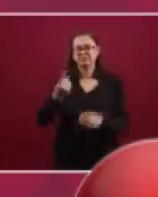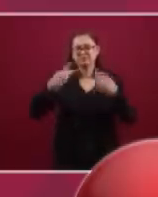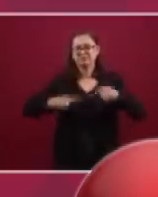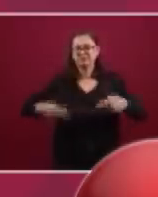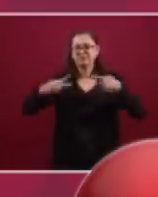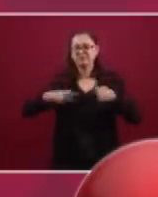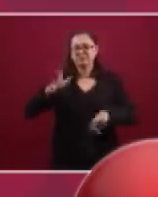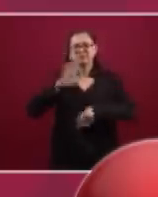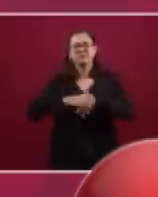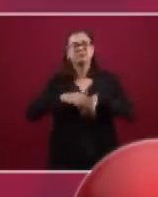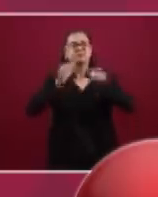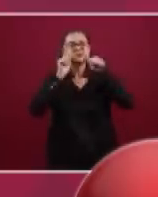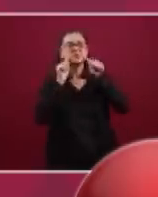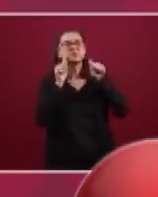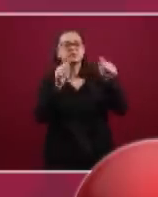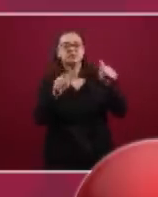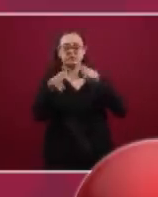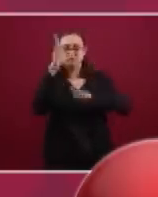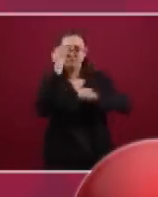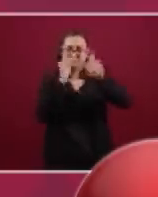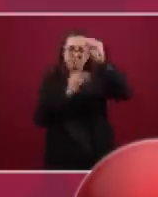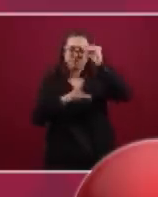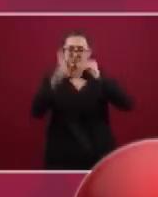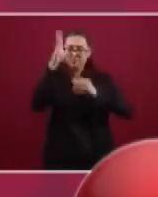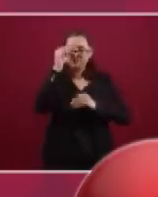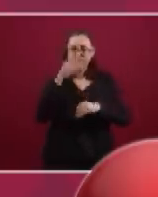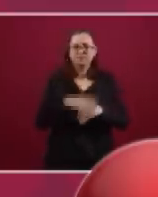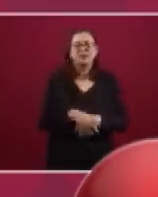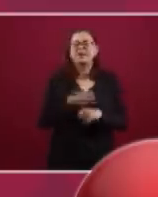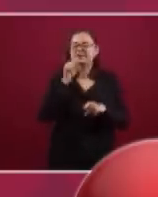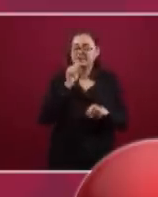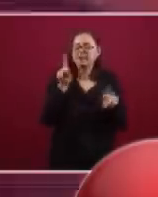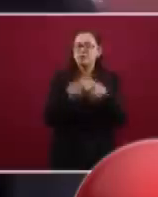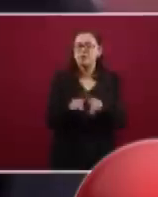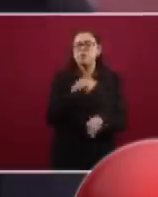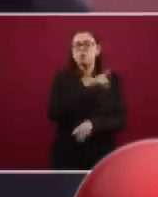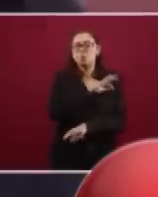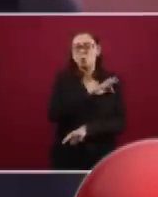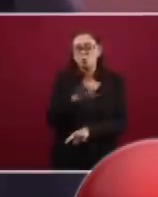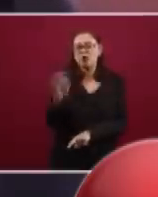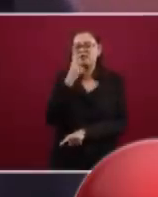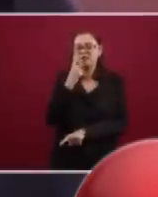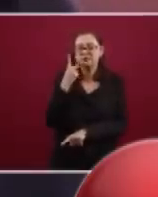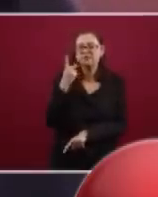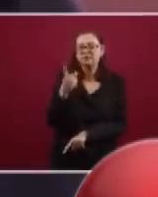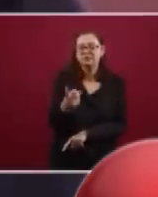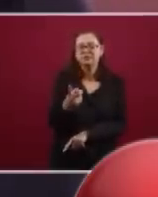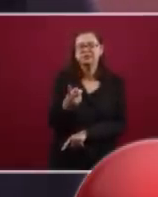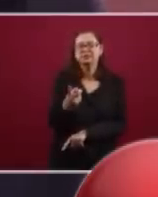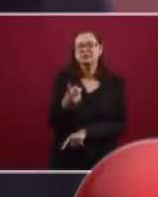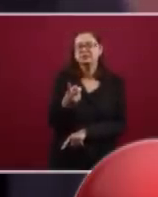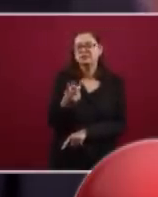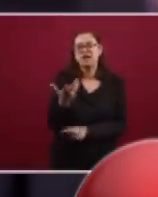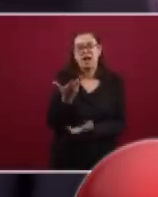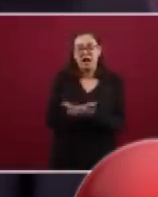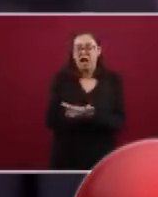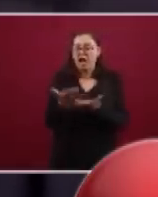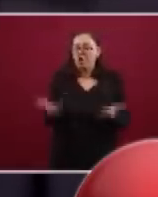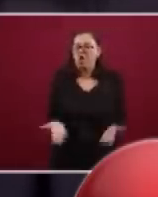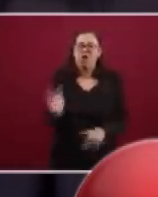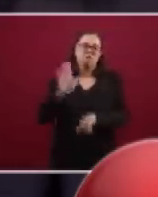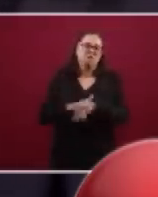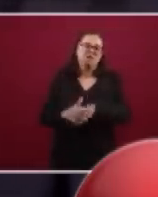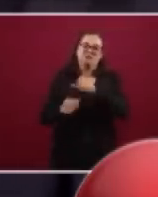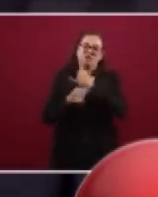informando. Sí les puedo también garantizar que ahora hay mucho más información que